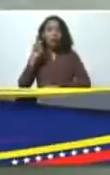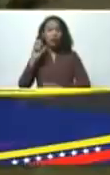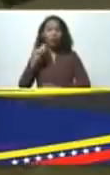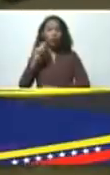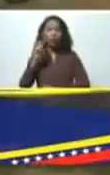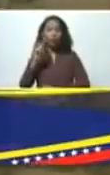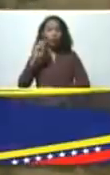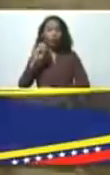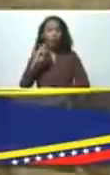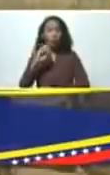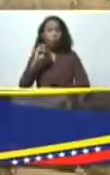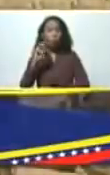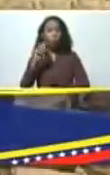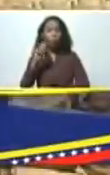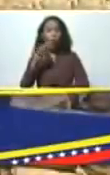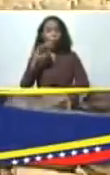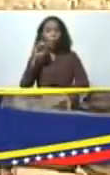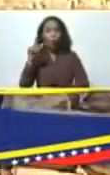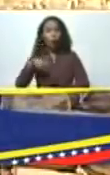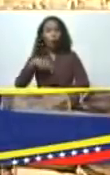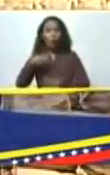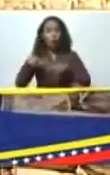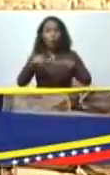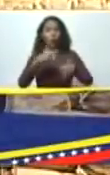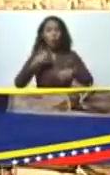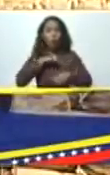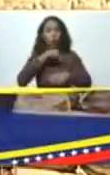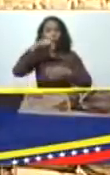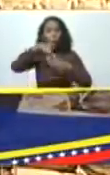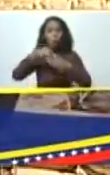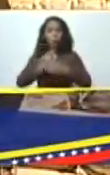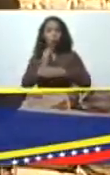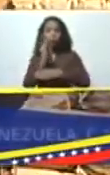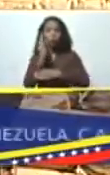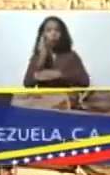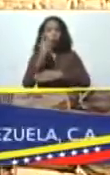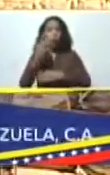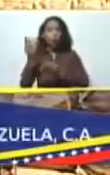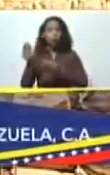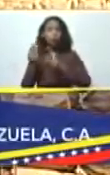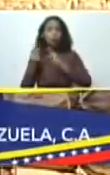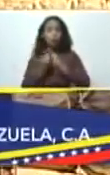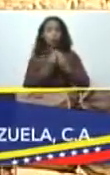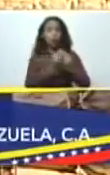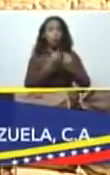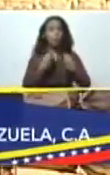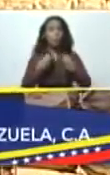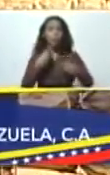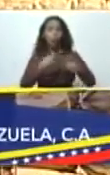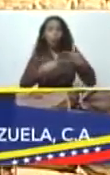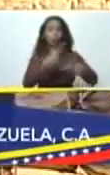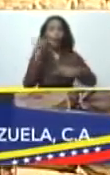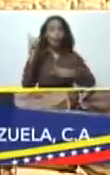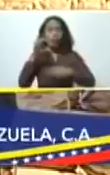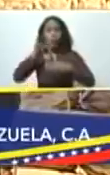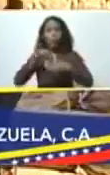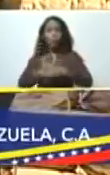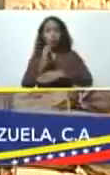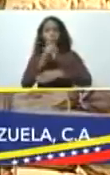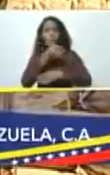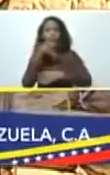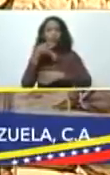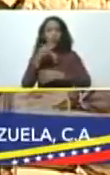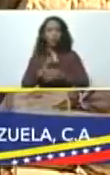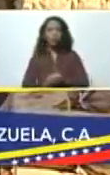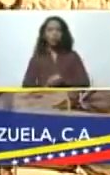en Barbacoa, en lugares donde nuestros semilleristas nos acompañan para producir esta semilla de alta calidad.